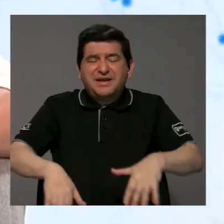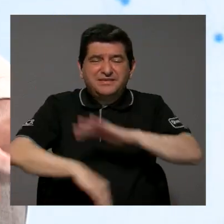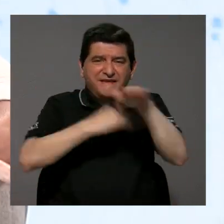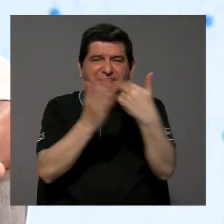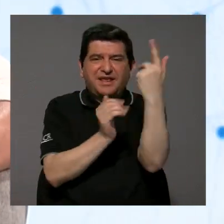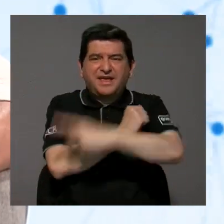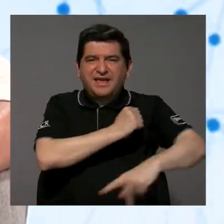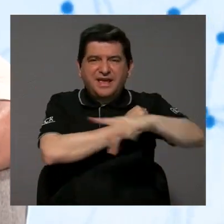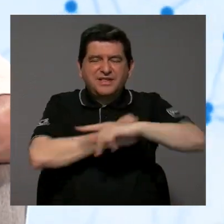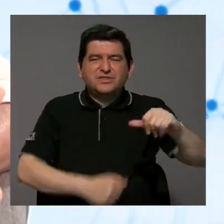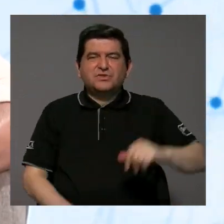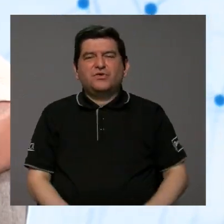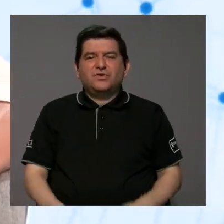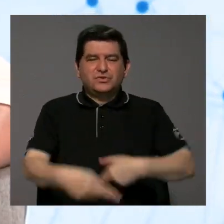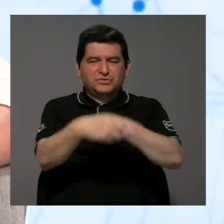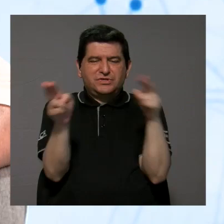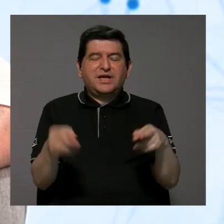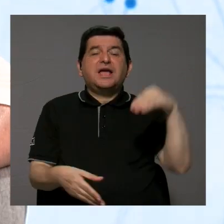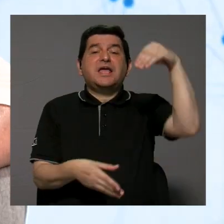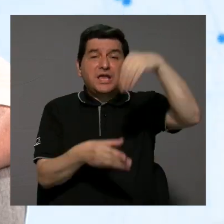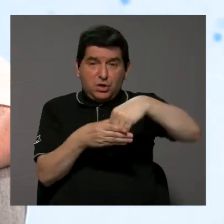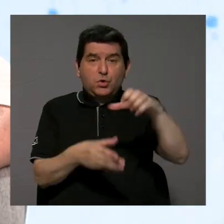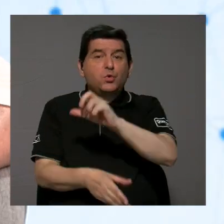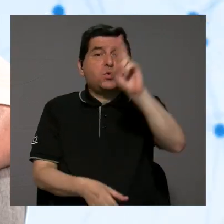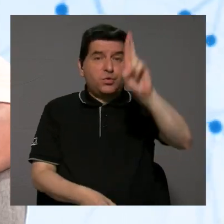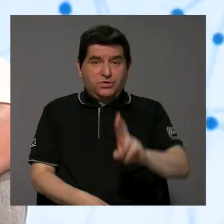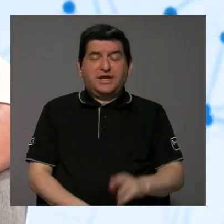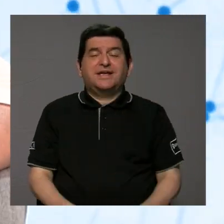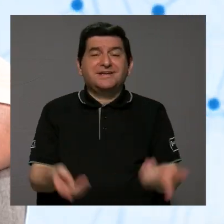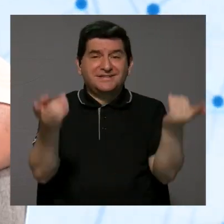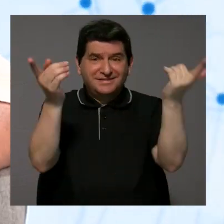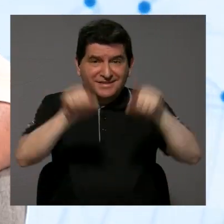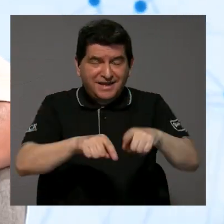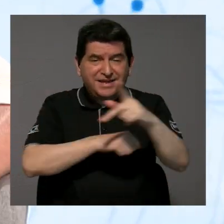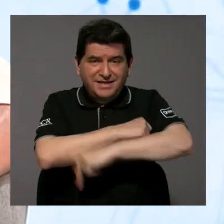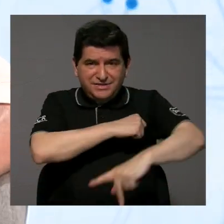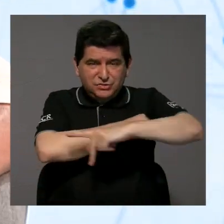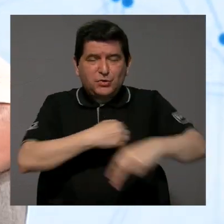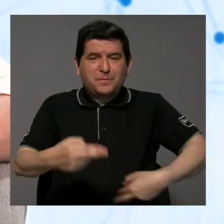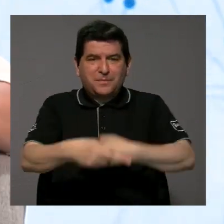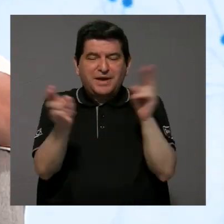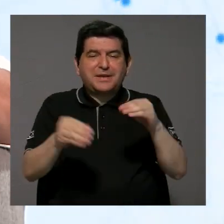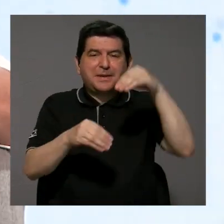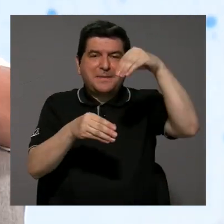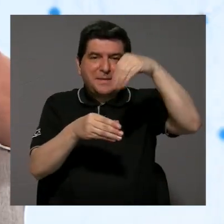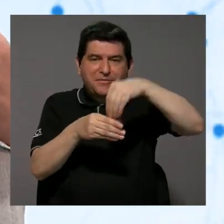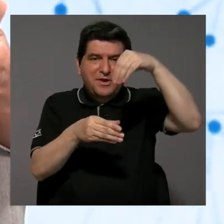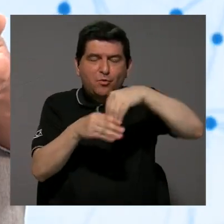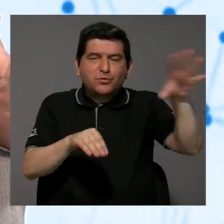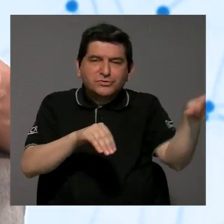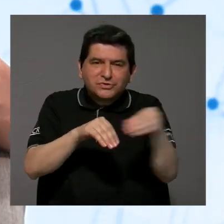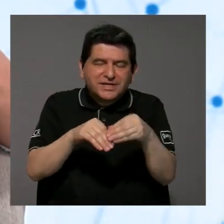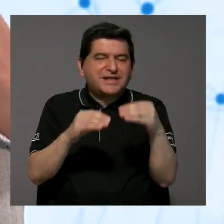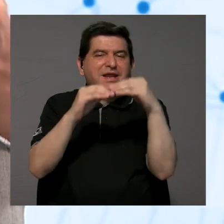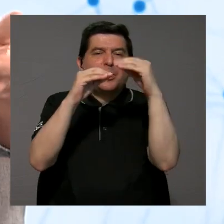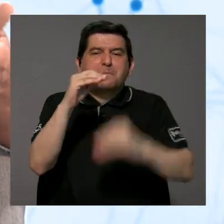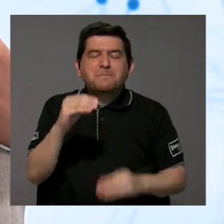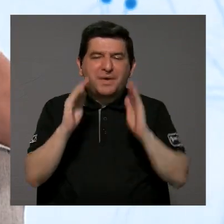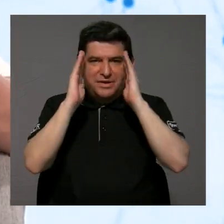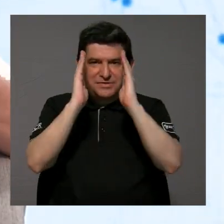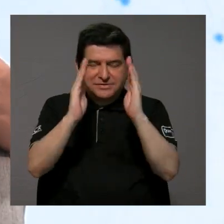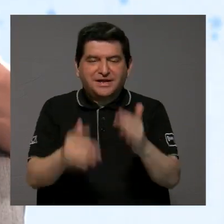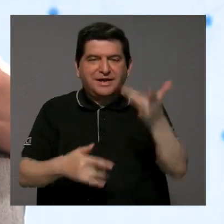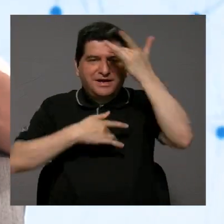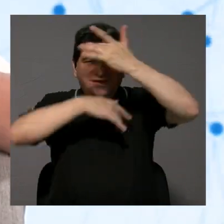en todos los países de la región, incluyendo, por supuesto, a Costa Rica, que de hecho fue de los países de la región que menos recursos adicionales destinó